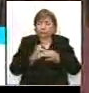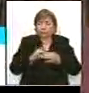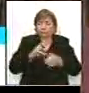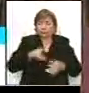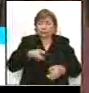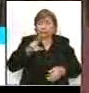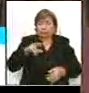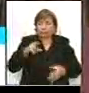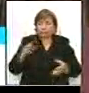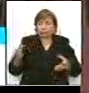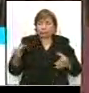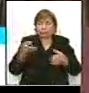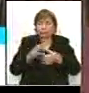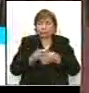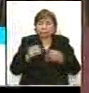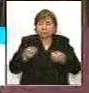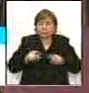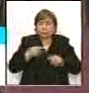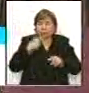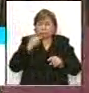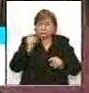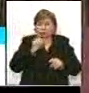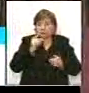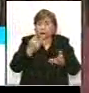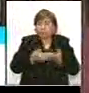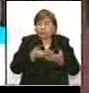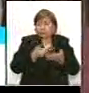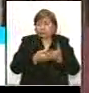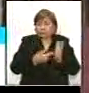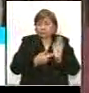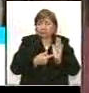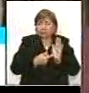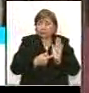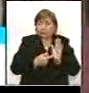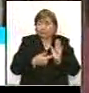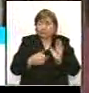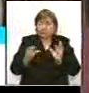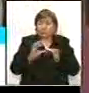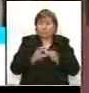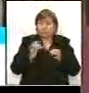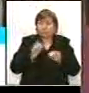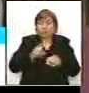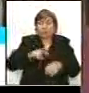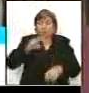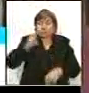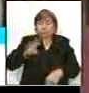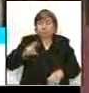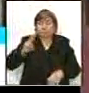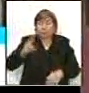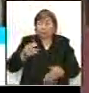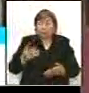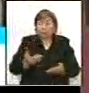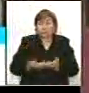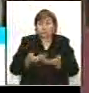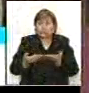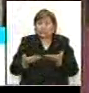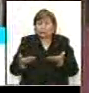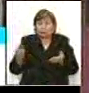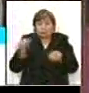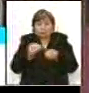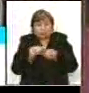se conforme, cuando en realidad no están previstas las alianzas entre movimientos regionales. Entonces correspondería